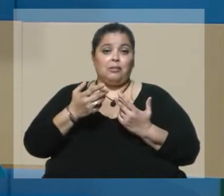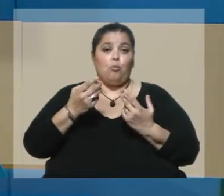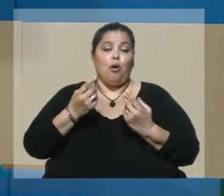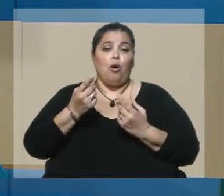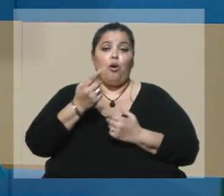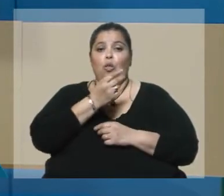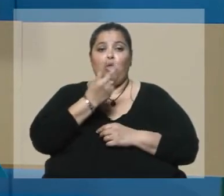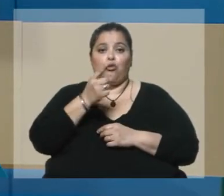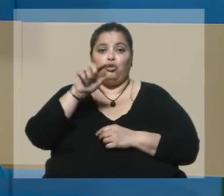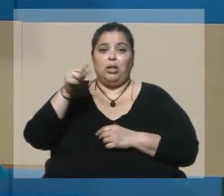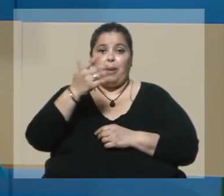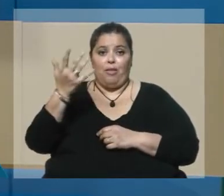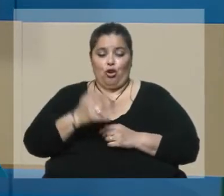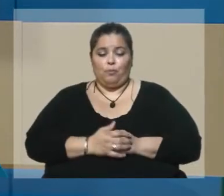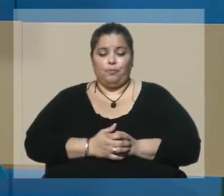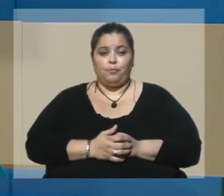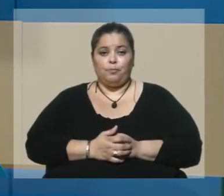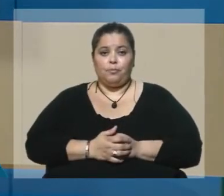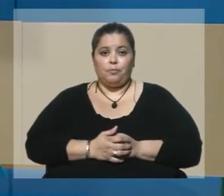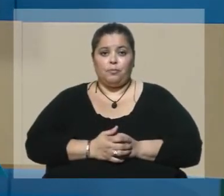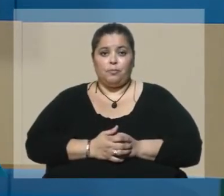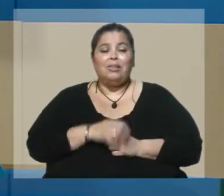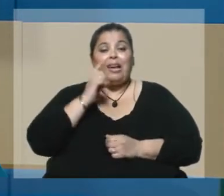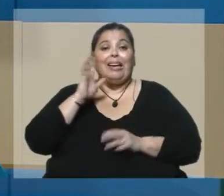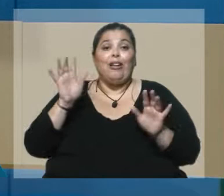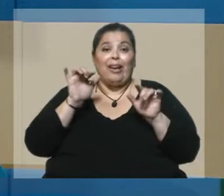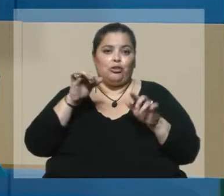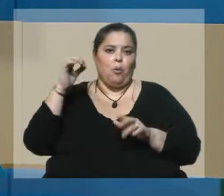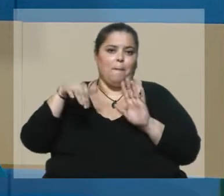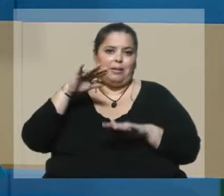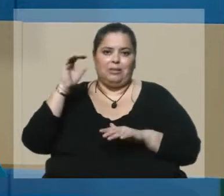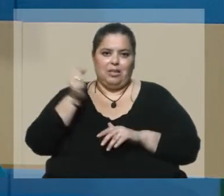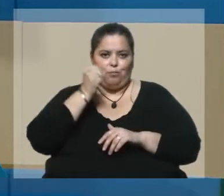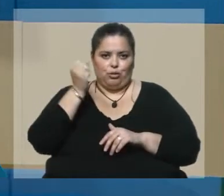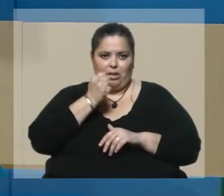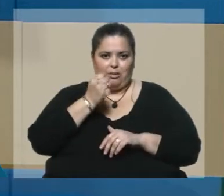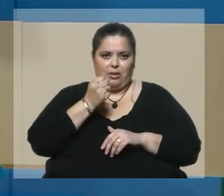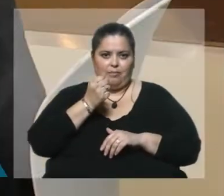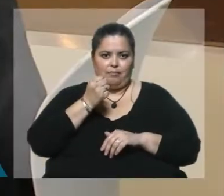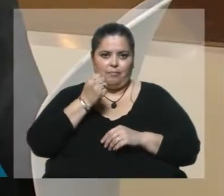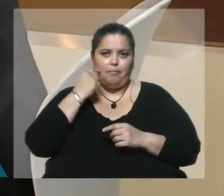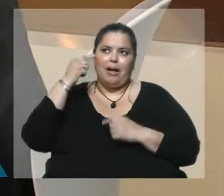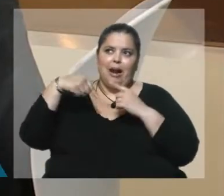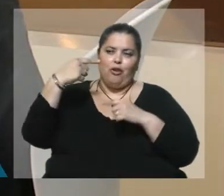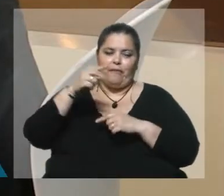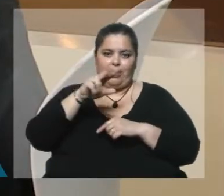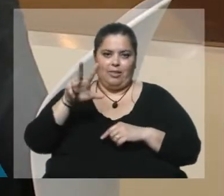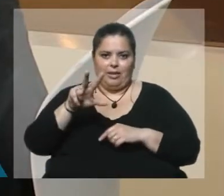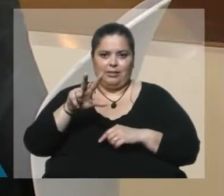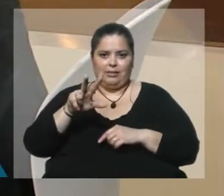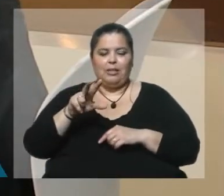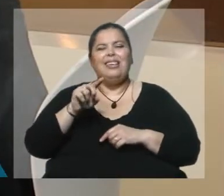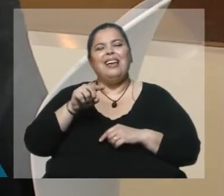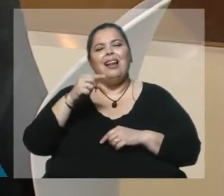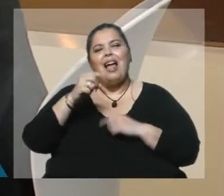es un dos y medio este Y creo que eso es lo relevante de Cara a mirar el 2023 y el 2023 en números Cuánto